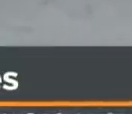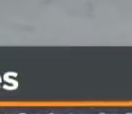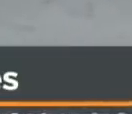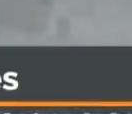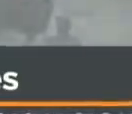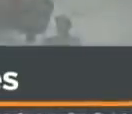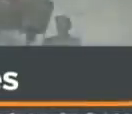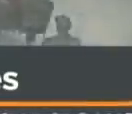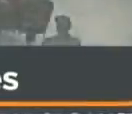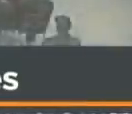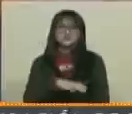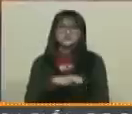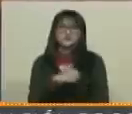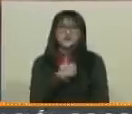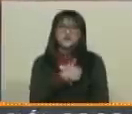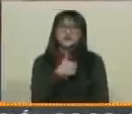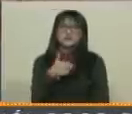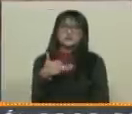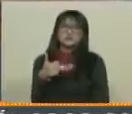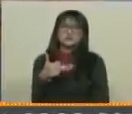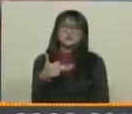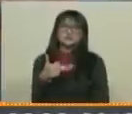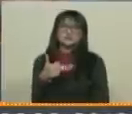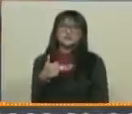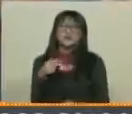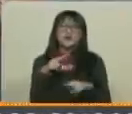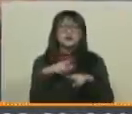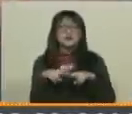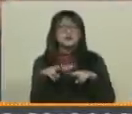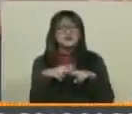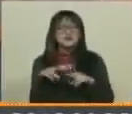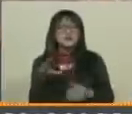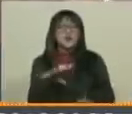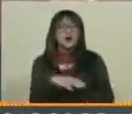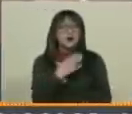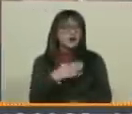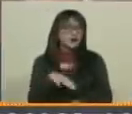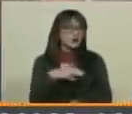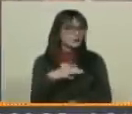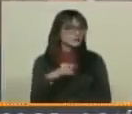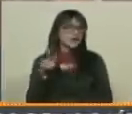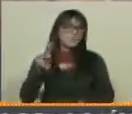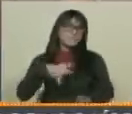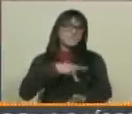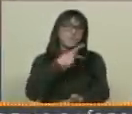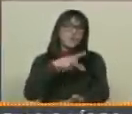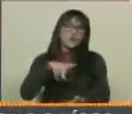haciendo referencia de estos niños que nos cantan, de estas niñas, sus poemas,